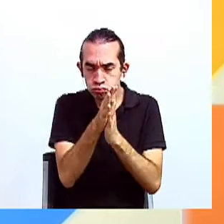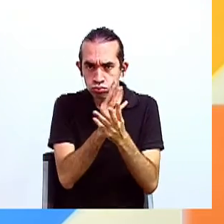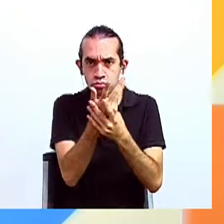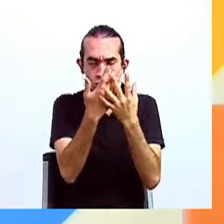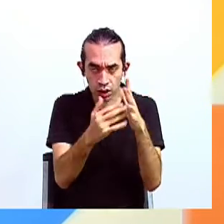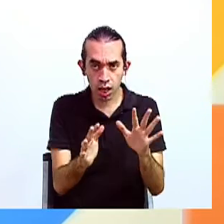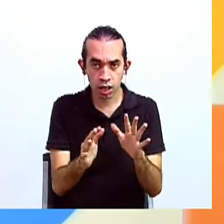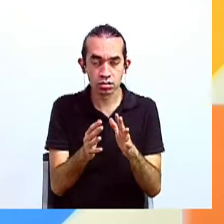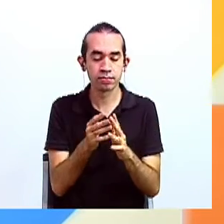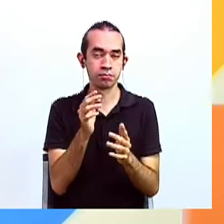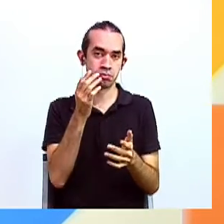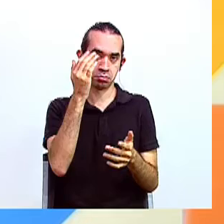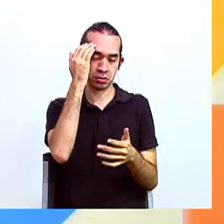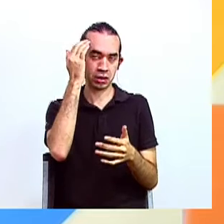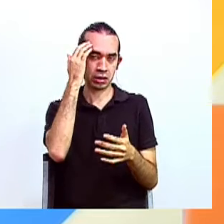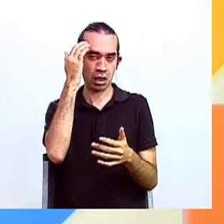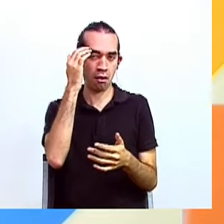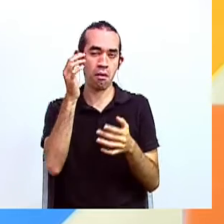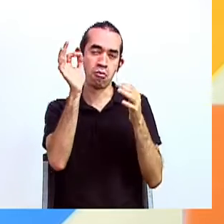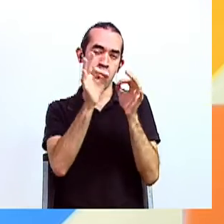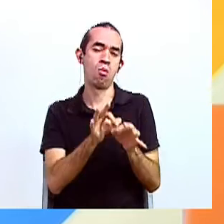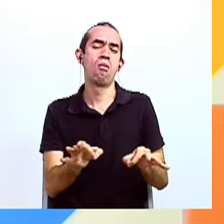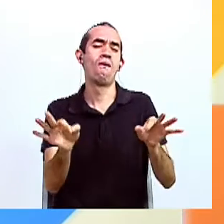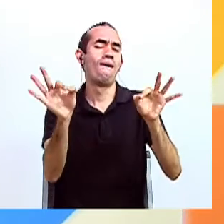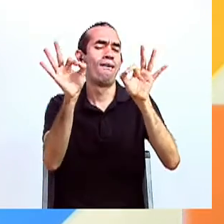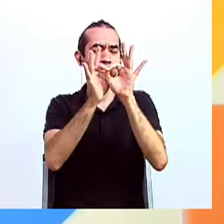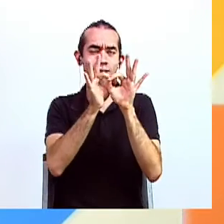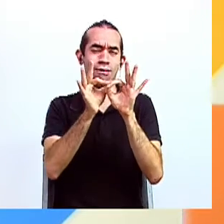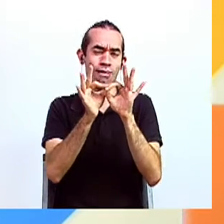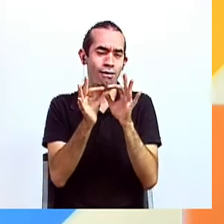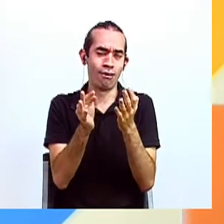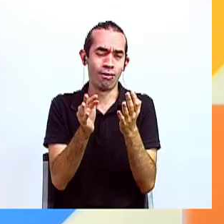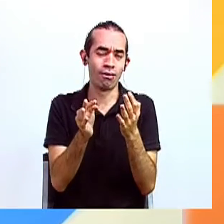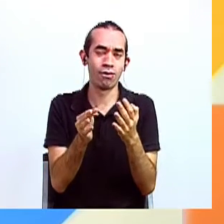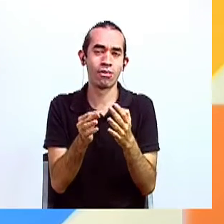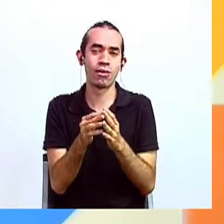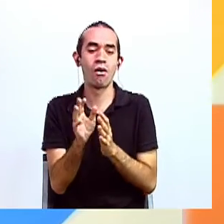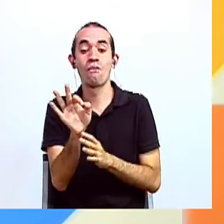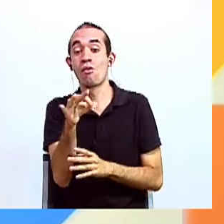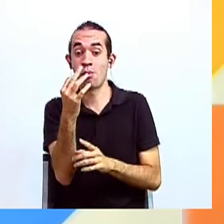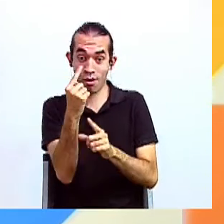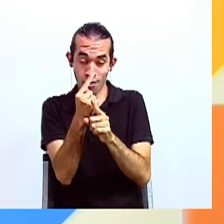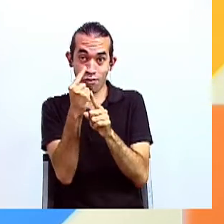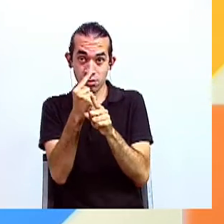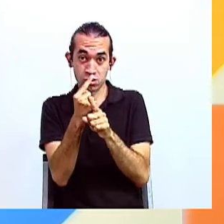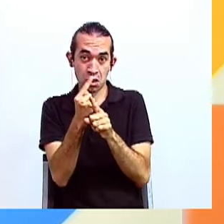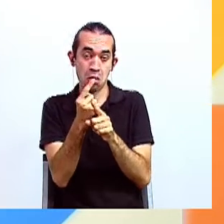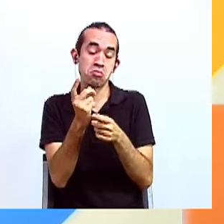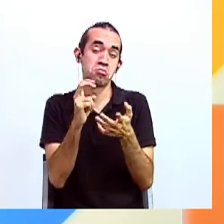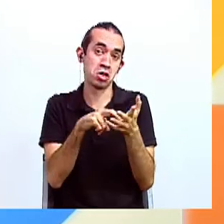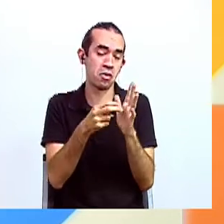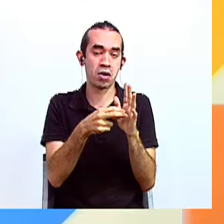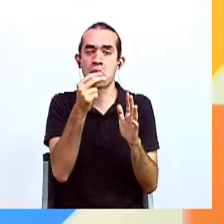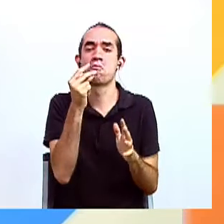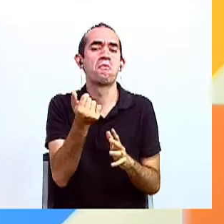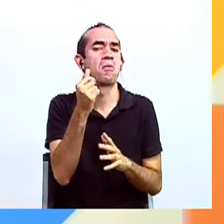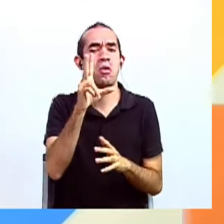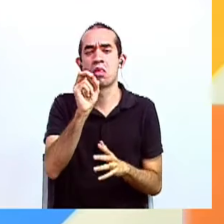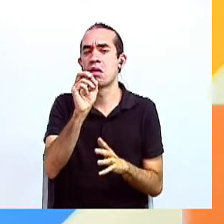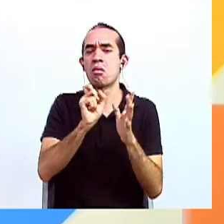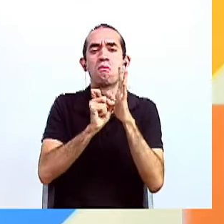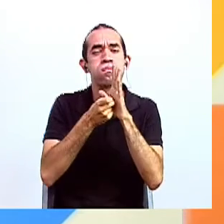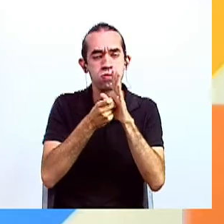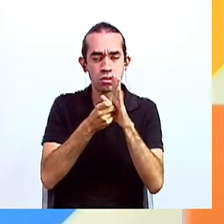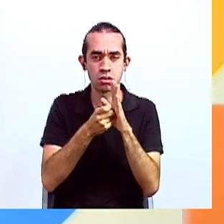El lavado de manos es sumamente importante. Si lo hacemos de la manera correcta, no nos tomará más de 30